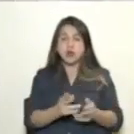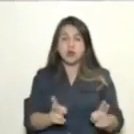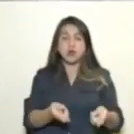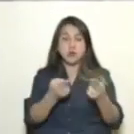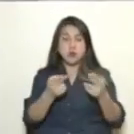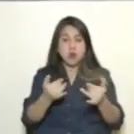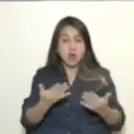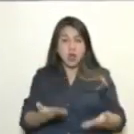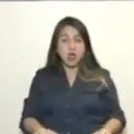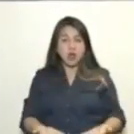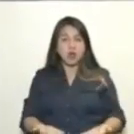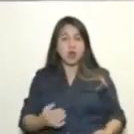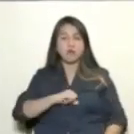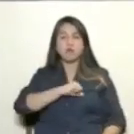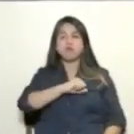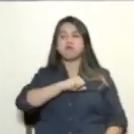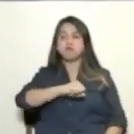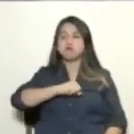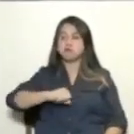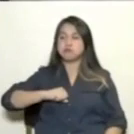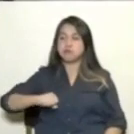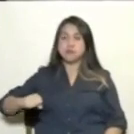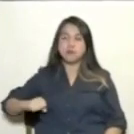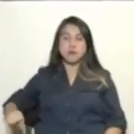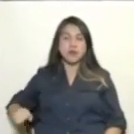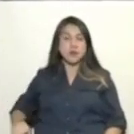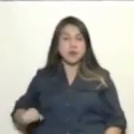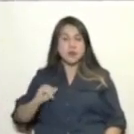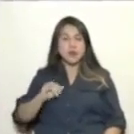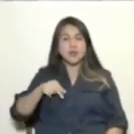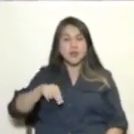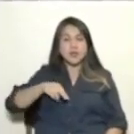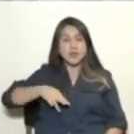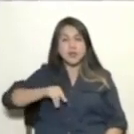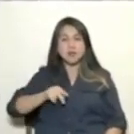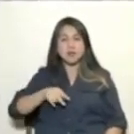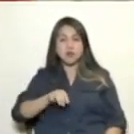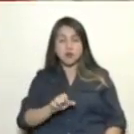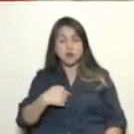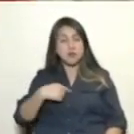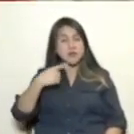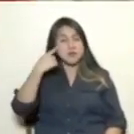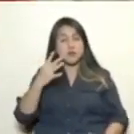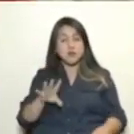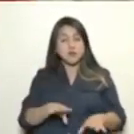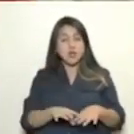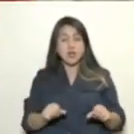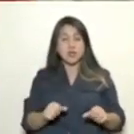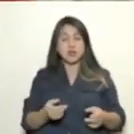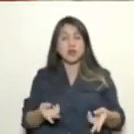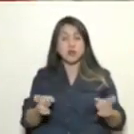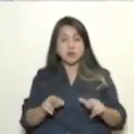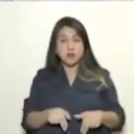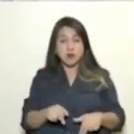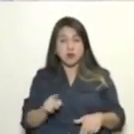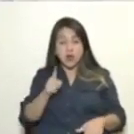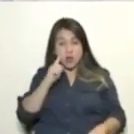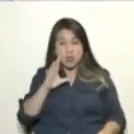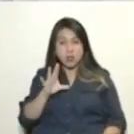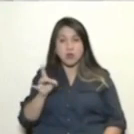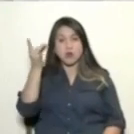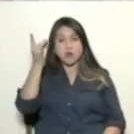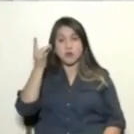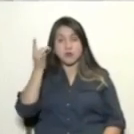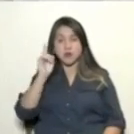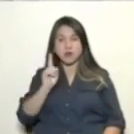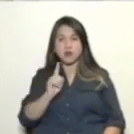ahora entonces está inmune? Y lo dimos por un hecho, que si usted ya estaba afectado, no, ahora ocurre que descubrimos que el señor